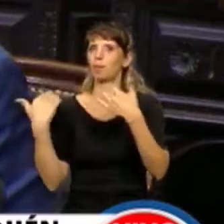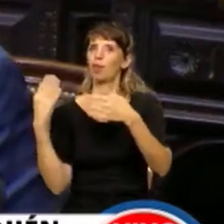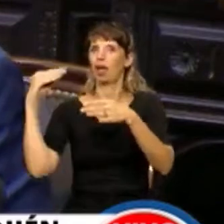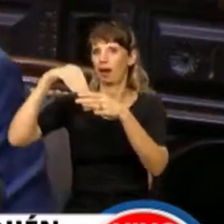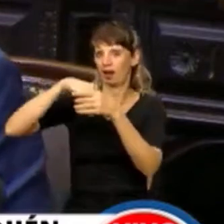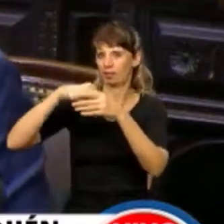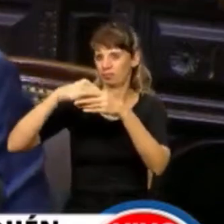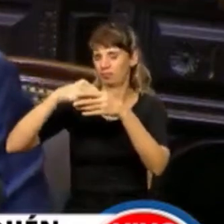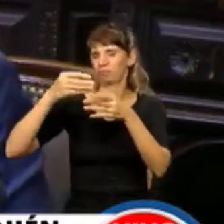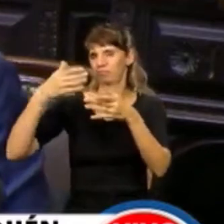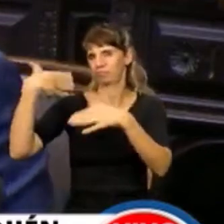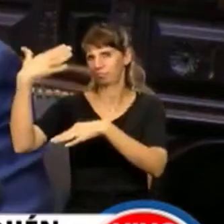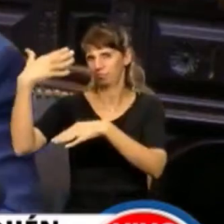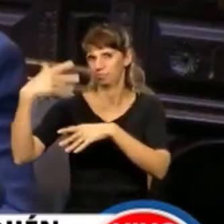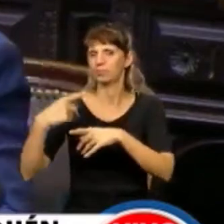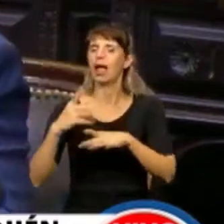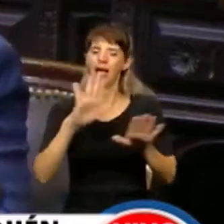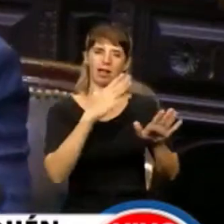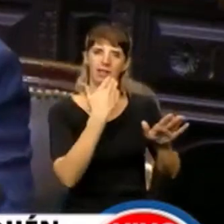señor presidente. Bueno,